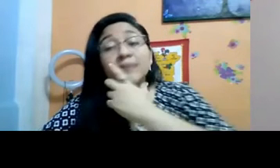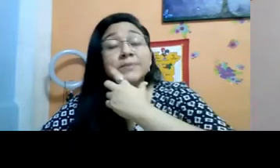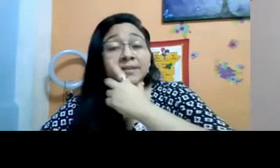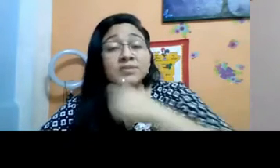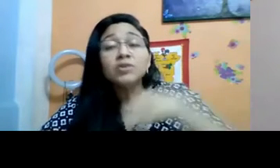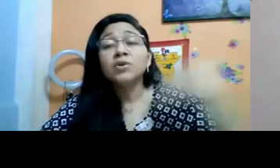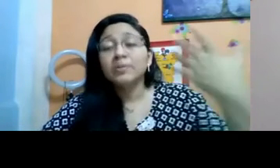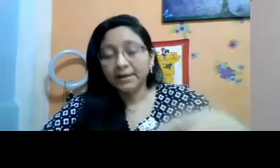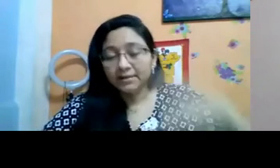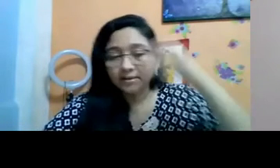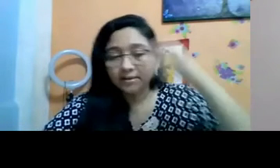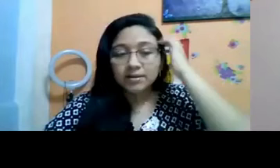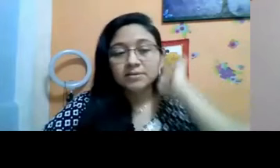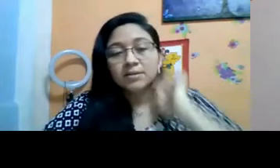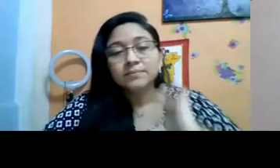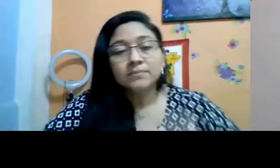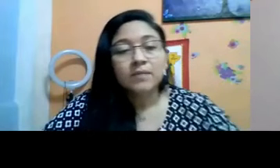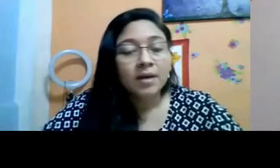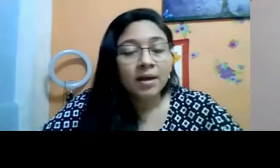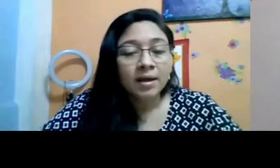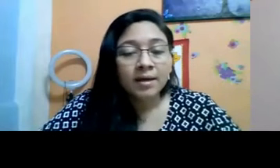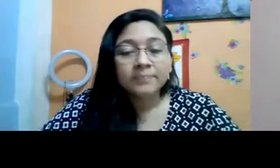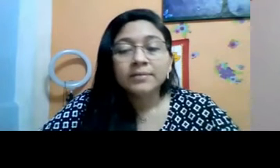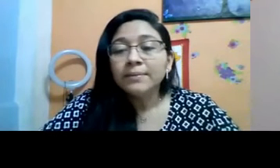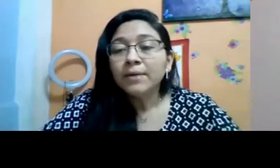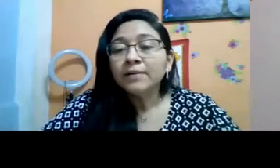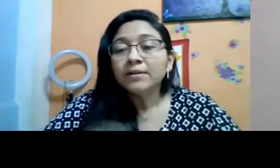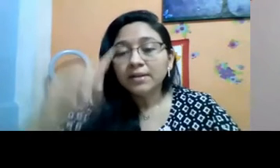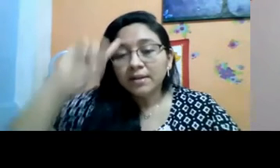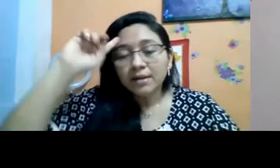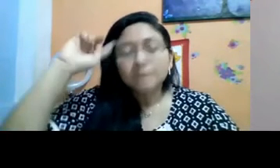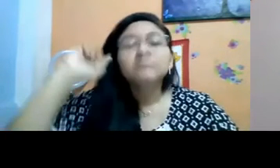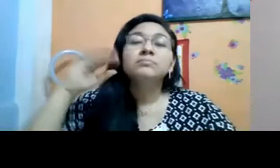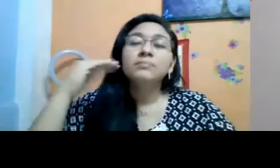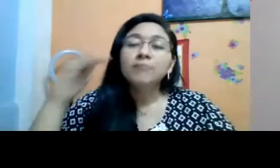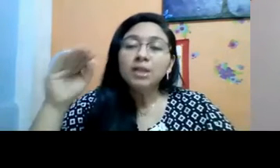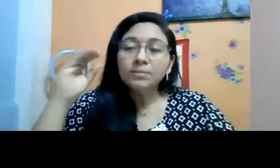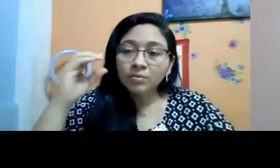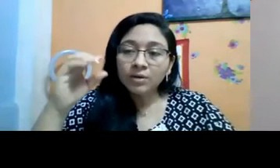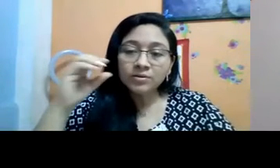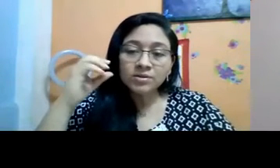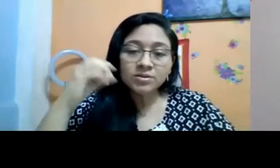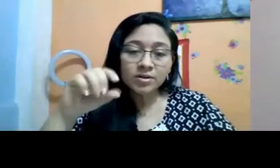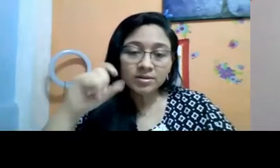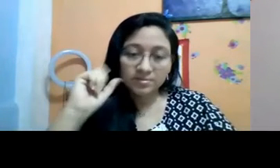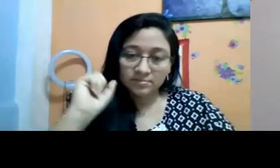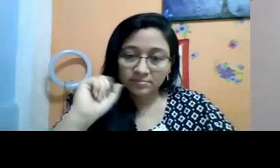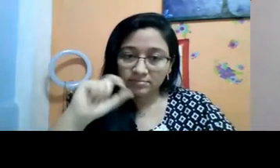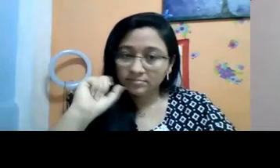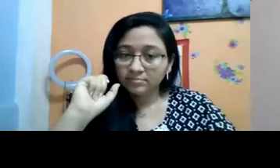en experimentación, en práctica, ¿ya? De ahí vamos a tener que tener mínimo